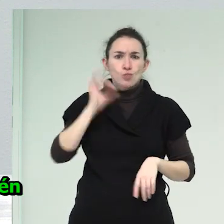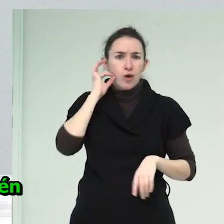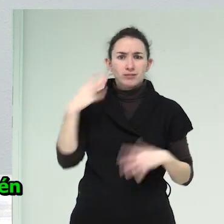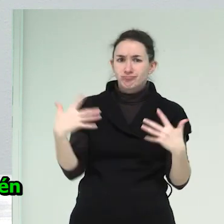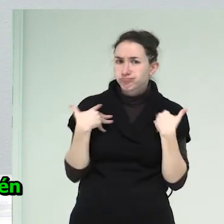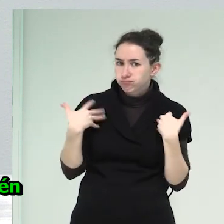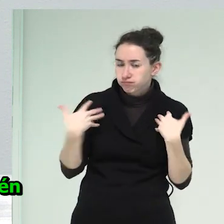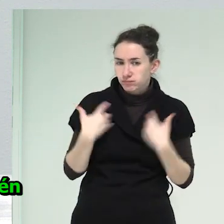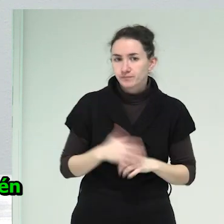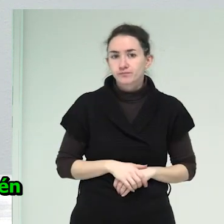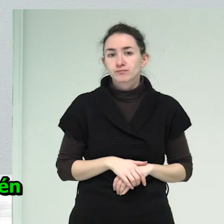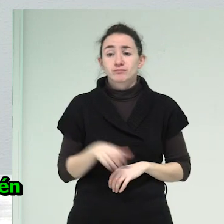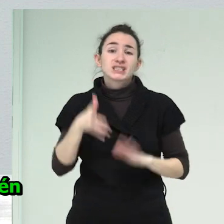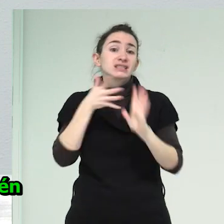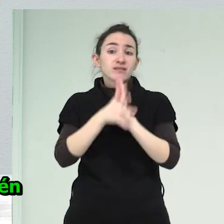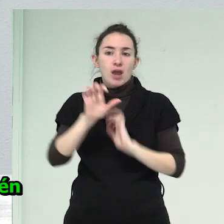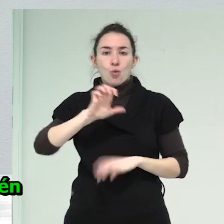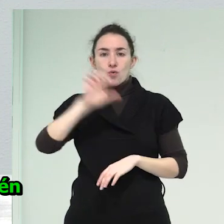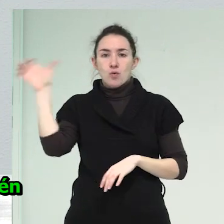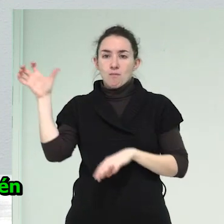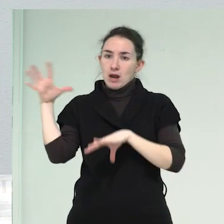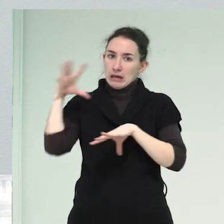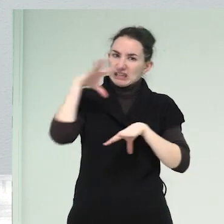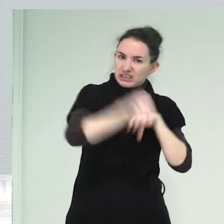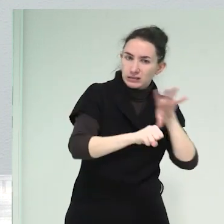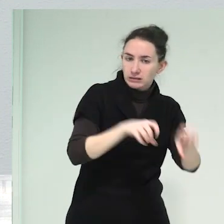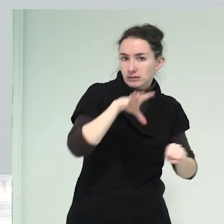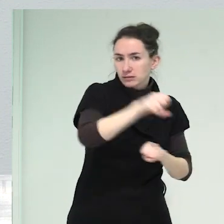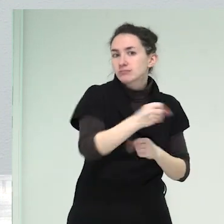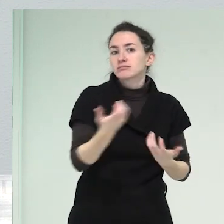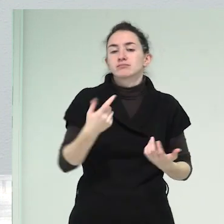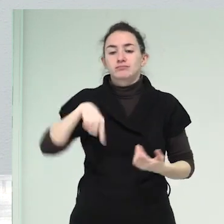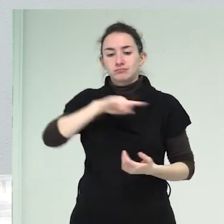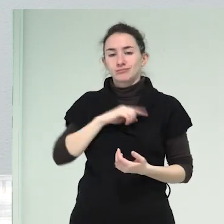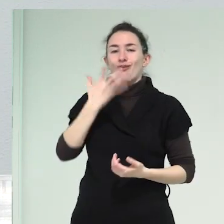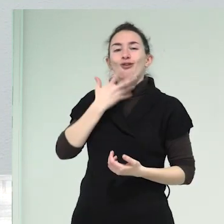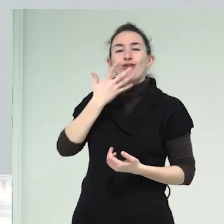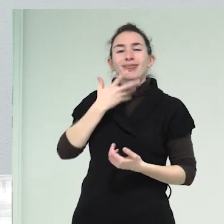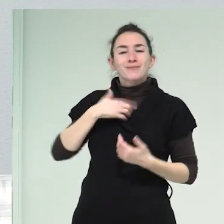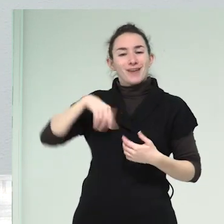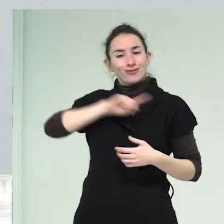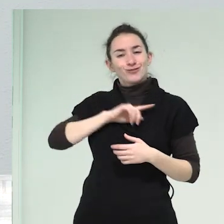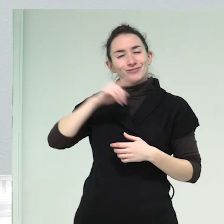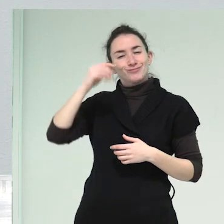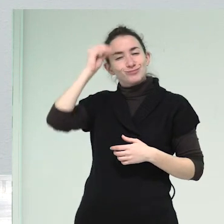también la intrusión europea, el epistemicidio, nuestros conocimientos fueron dejados de